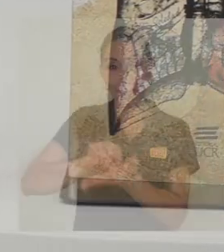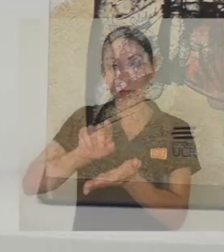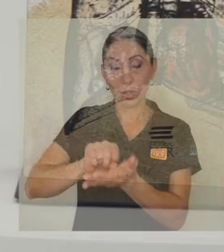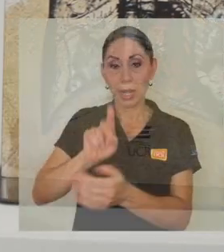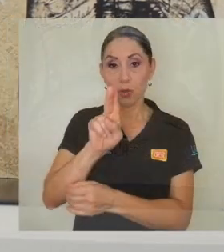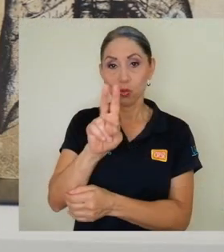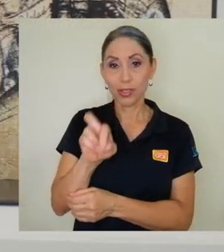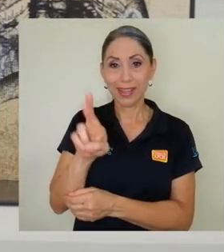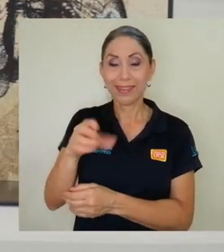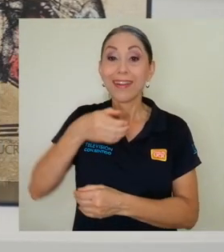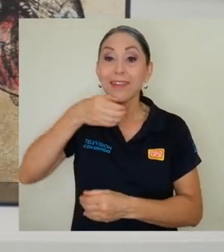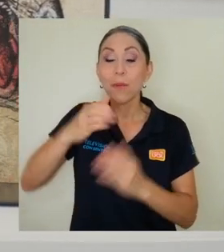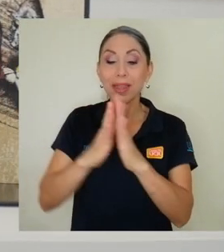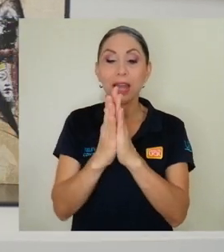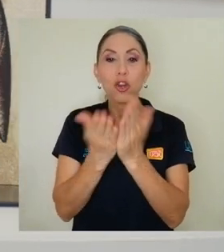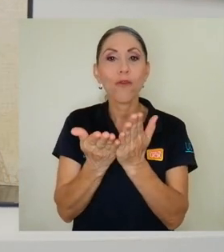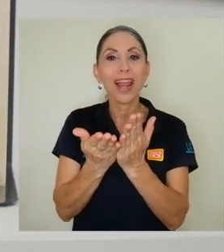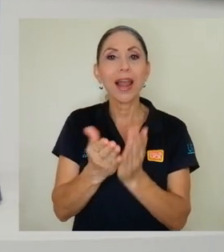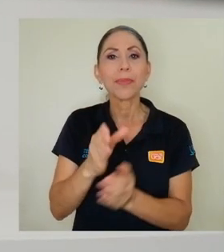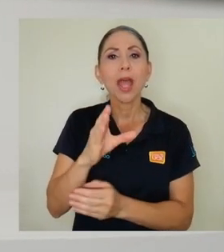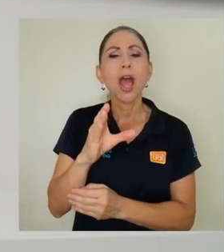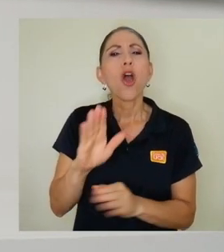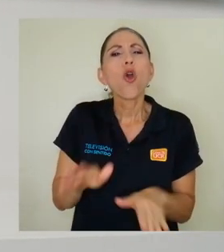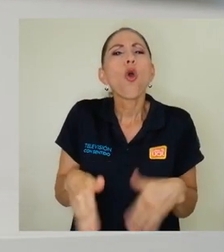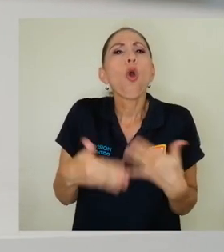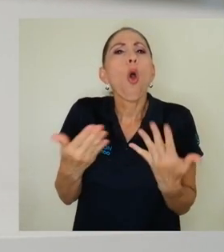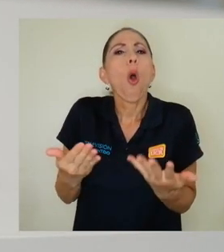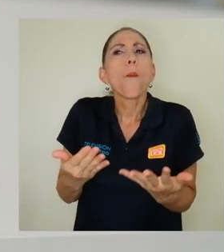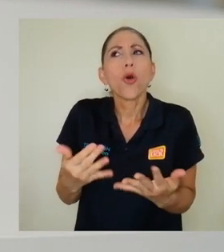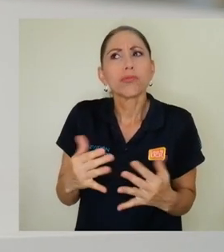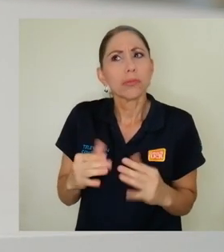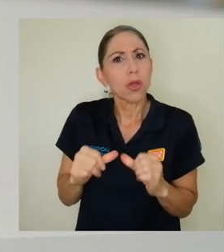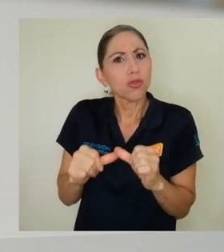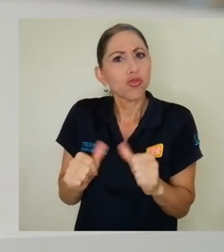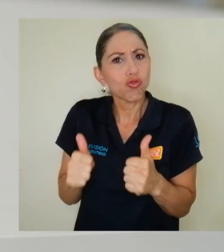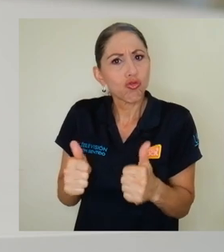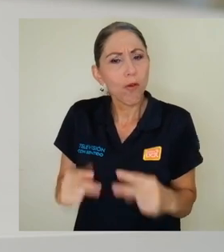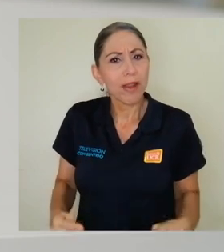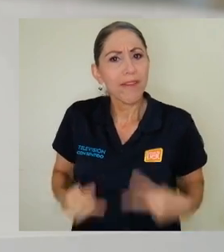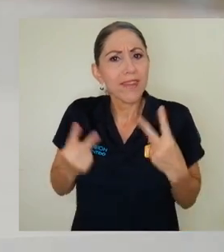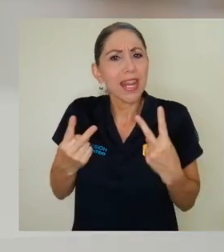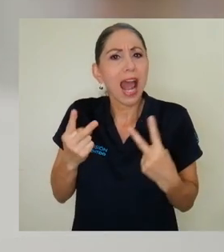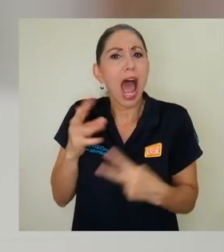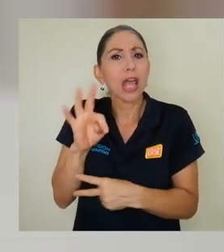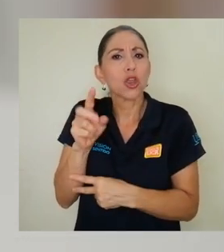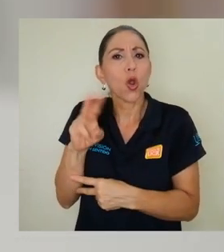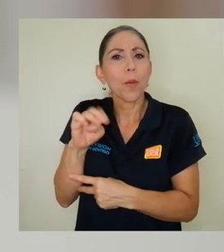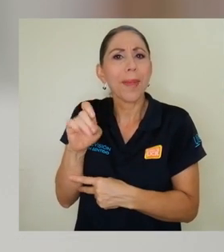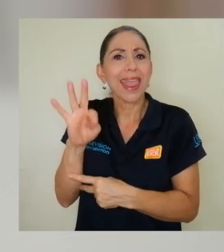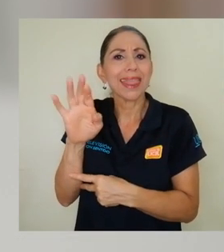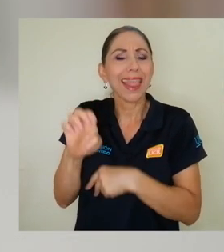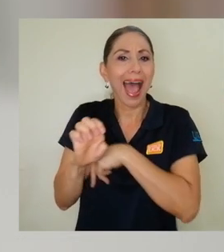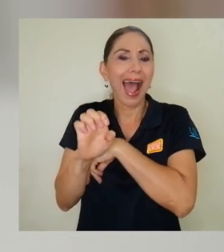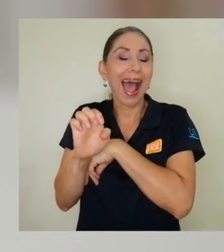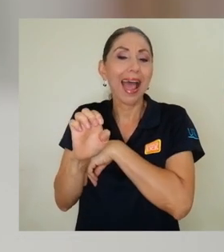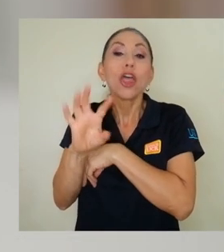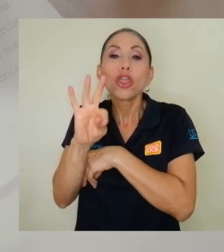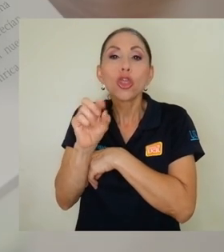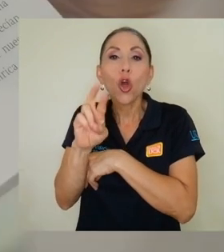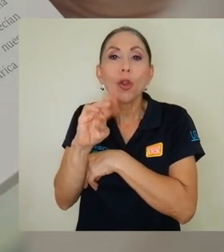La editorial UCR le recomienda la novela Cómo sobrevivir a una tormenta extranjera, de la autora Larisa